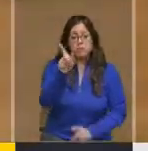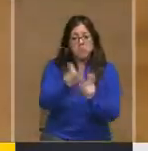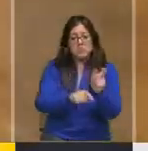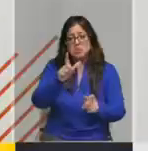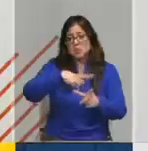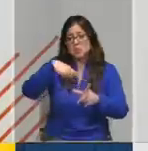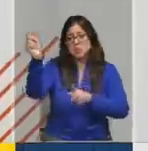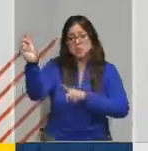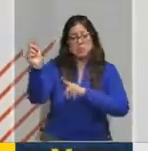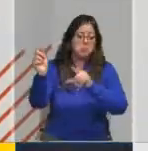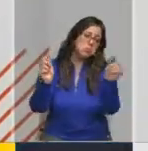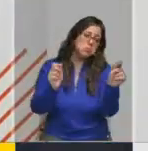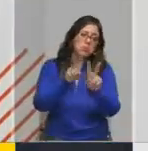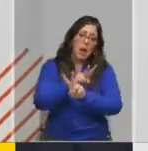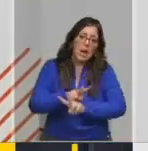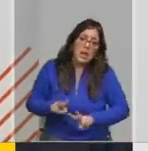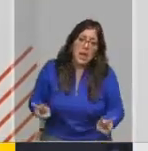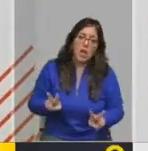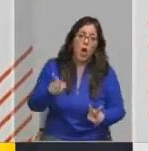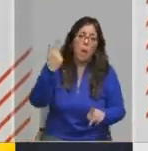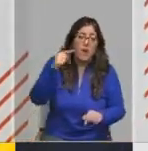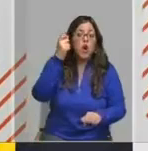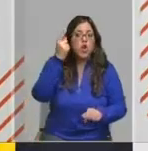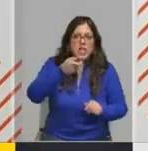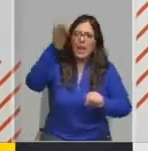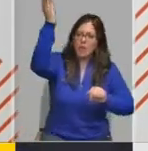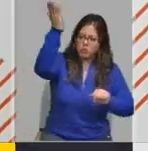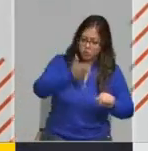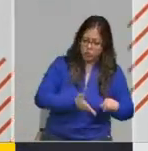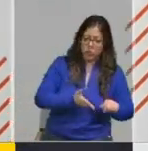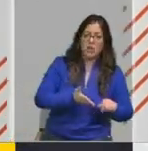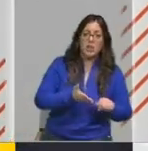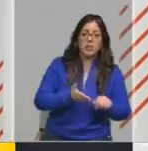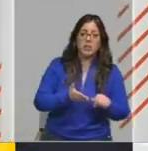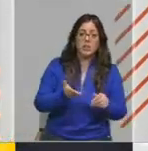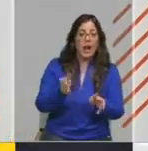se entendía también que con el sello de clausura no se podía realizar ningún tipo de evento